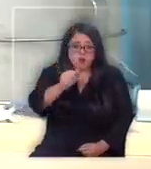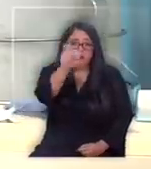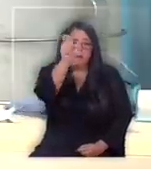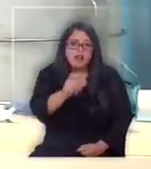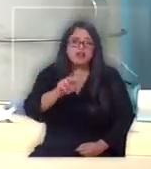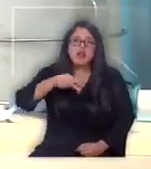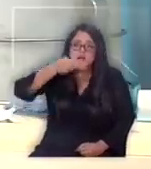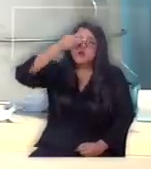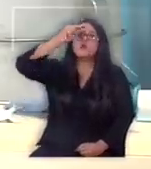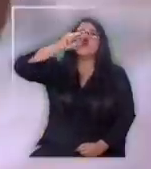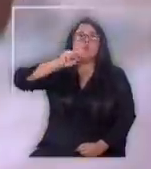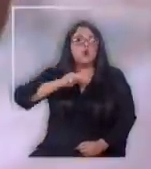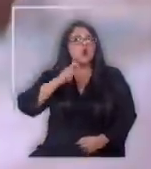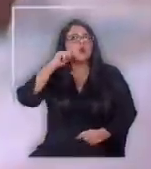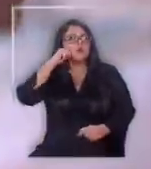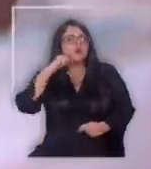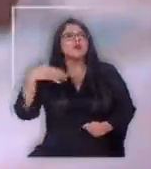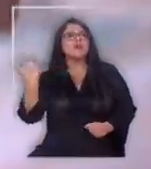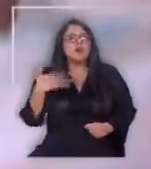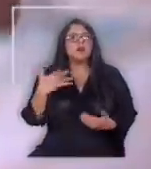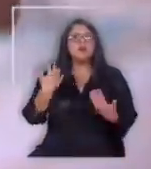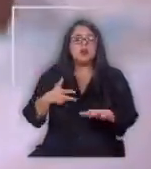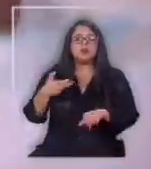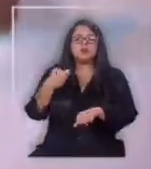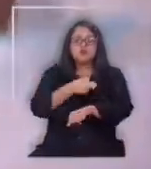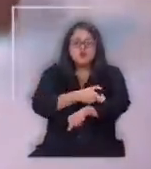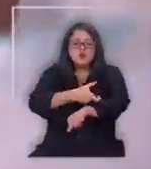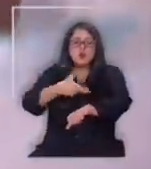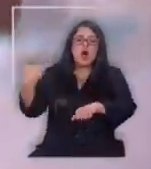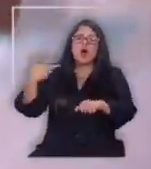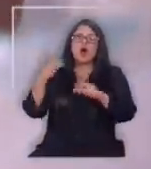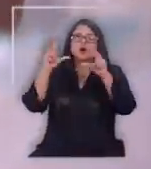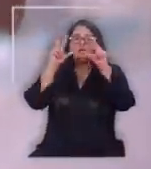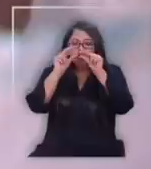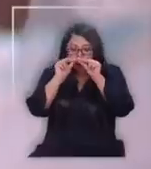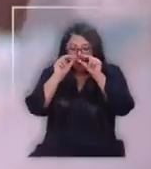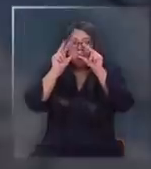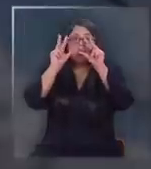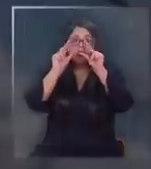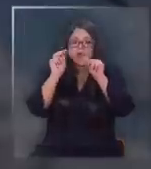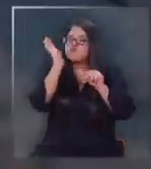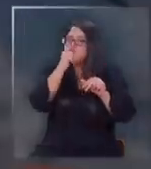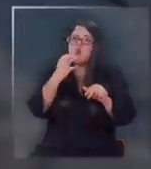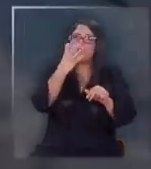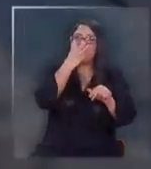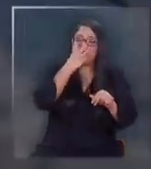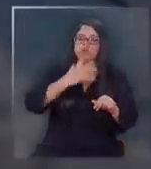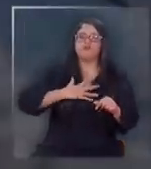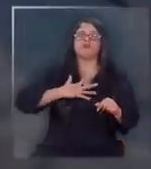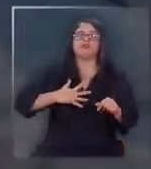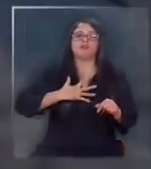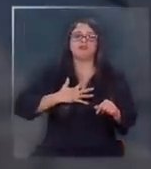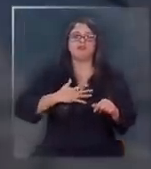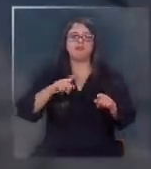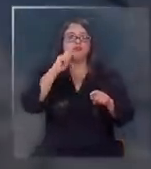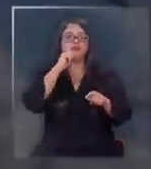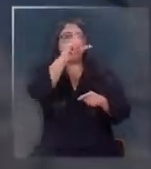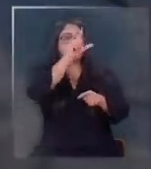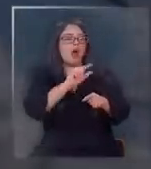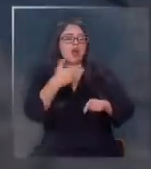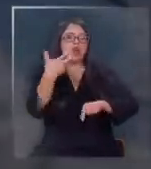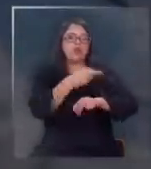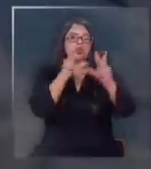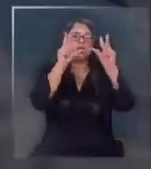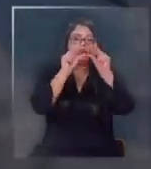segundos vitales. Viene saliendo de la anestesia y ya no tiene el ventilador mecánico. Se empiezan a disminuir los sedantes, entonces el paciente empieza